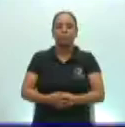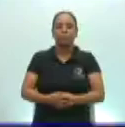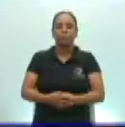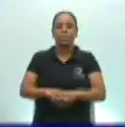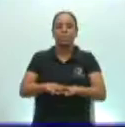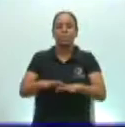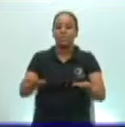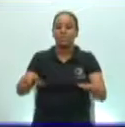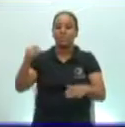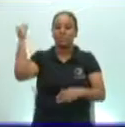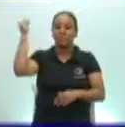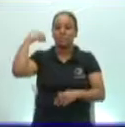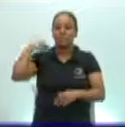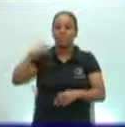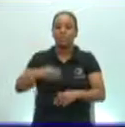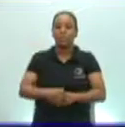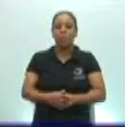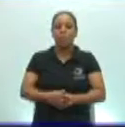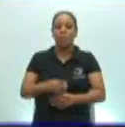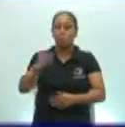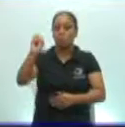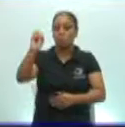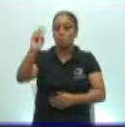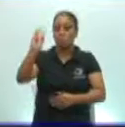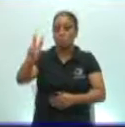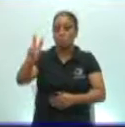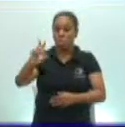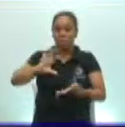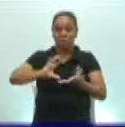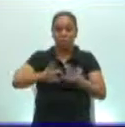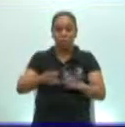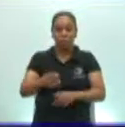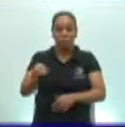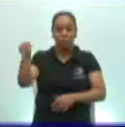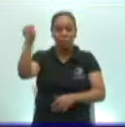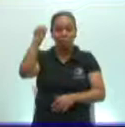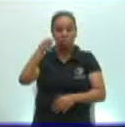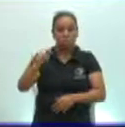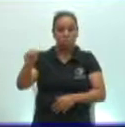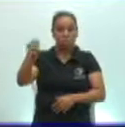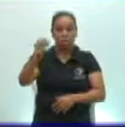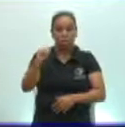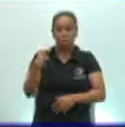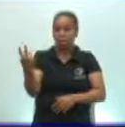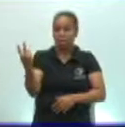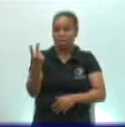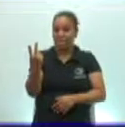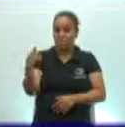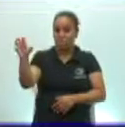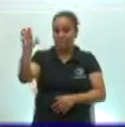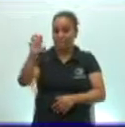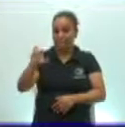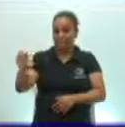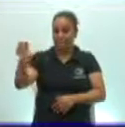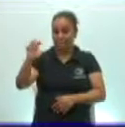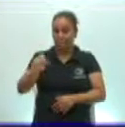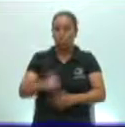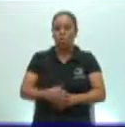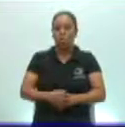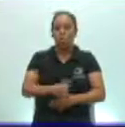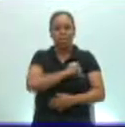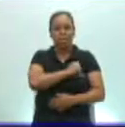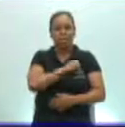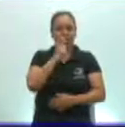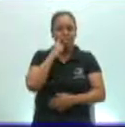Ya sabemos entonces que el dioxígeno está formado por moléculas diatómicas. Quiero invitarlos a observar el